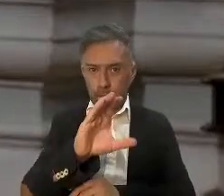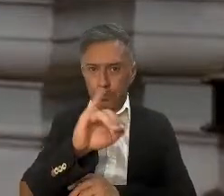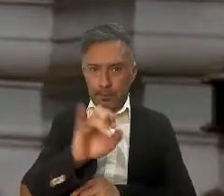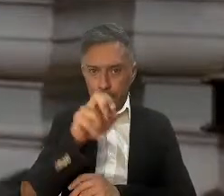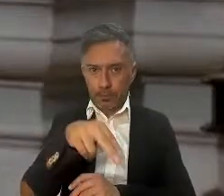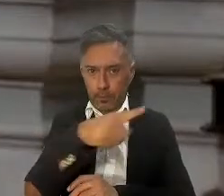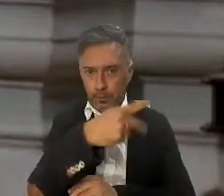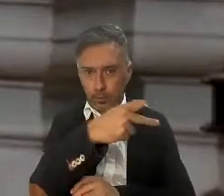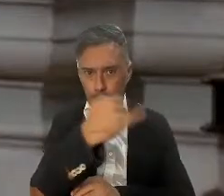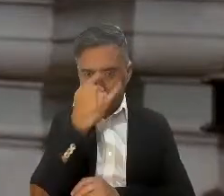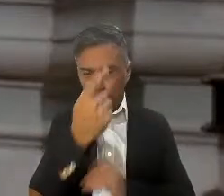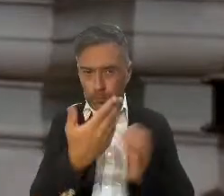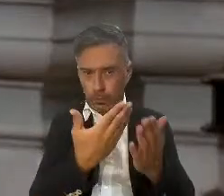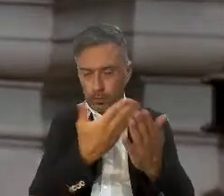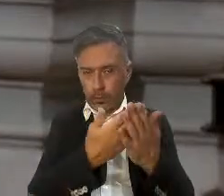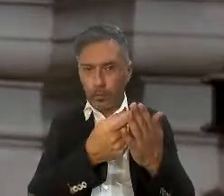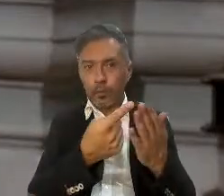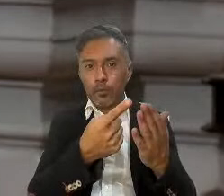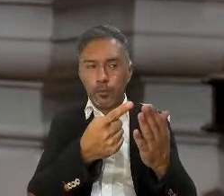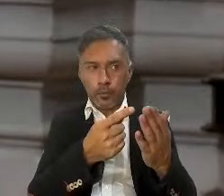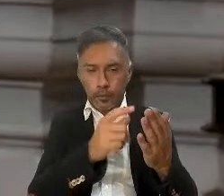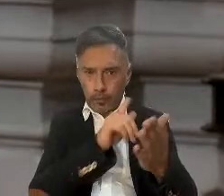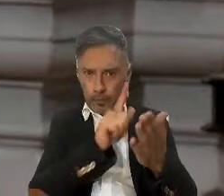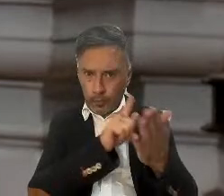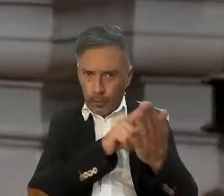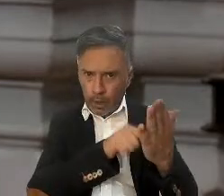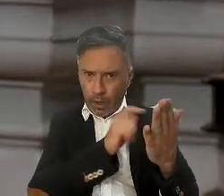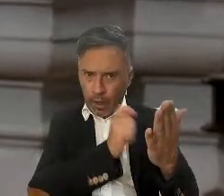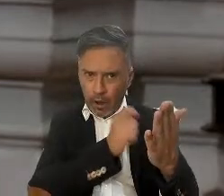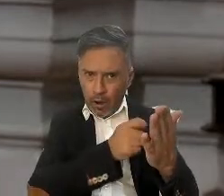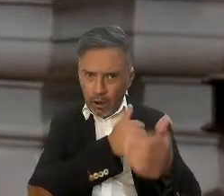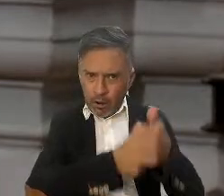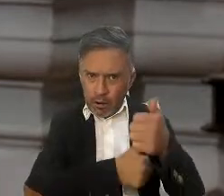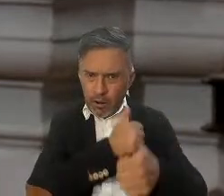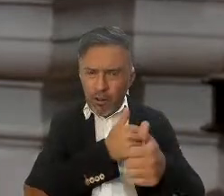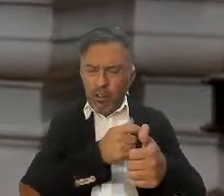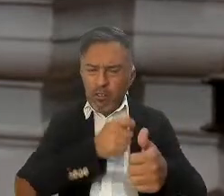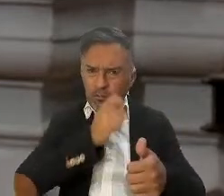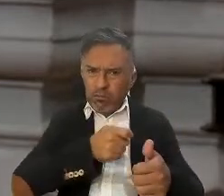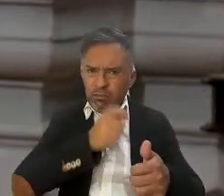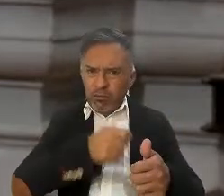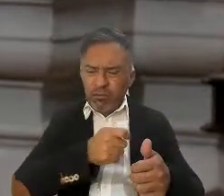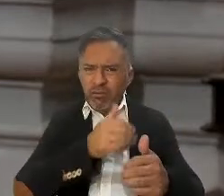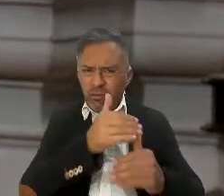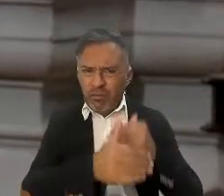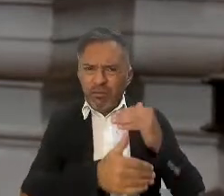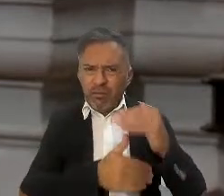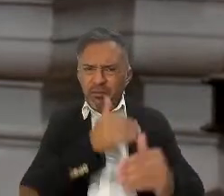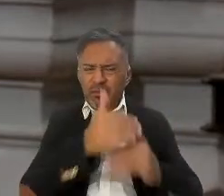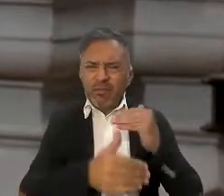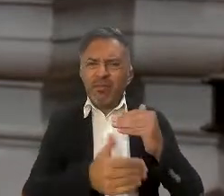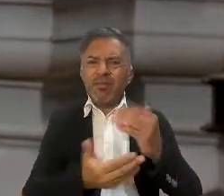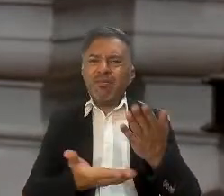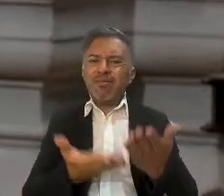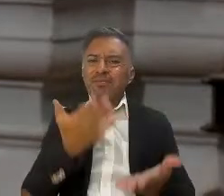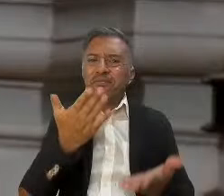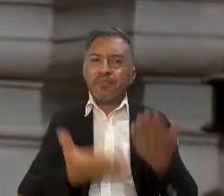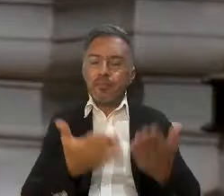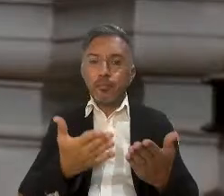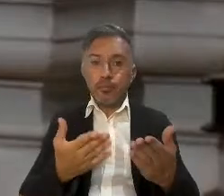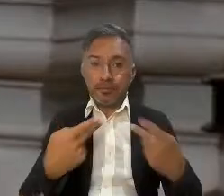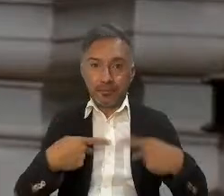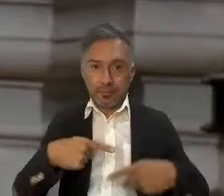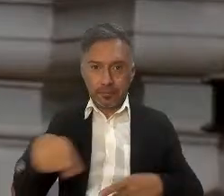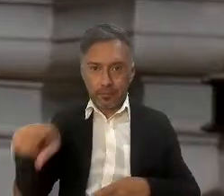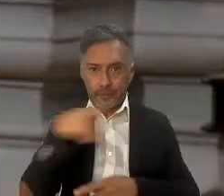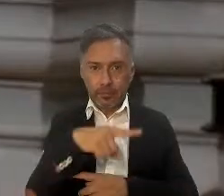producto de la interpretación judicial Avanza en cada sentencia dependiendo de los asuntos que los particulares y los entes